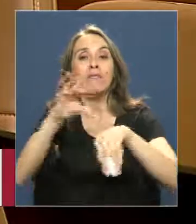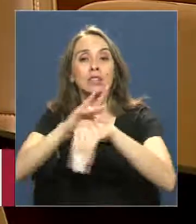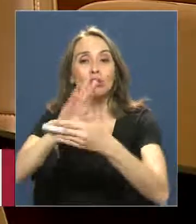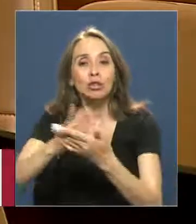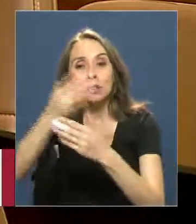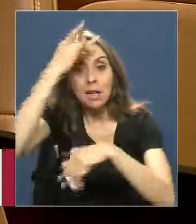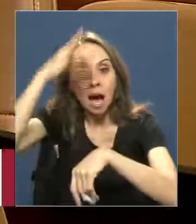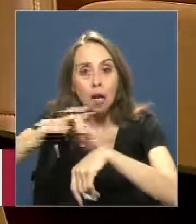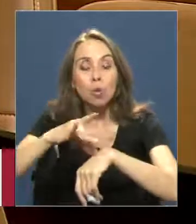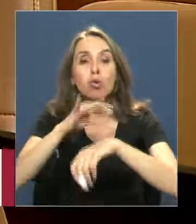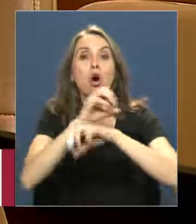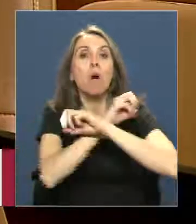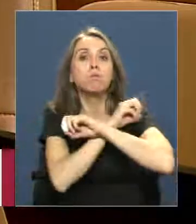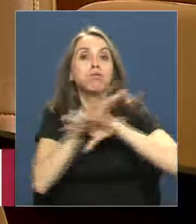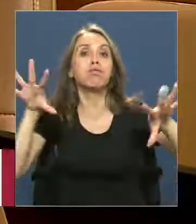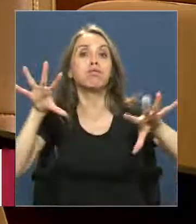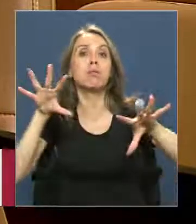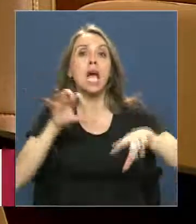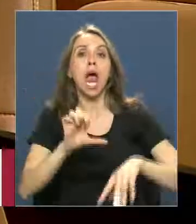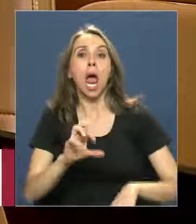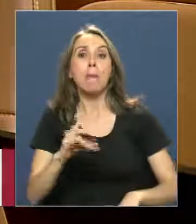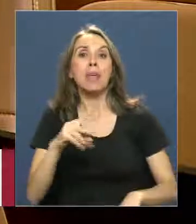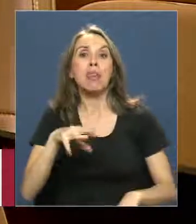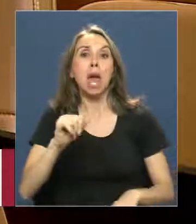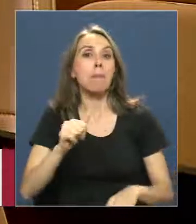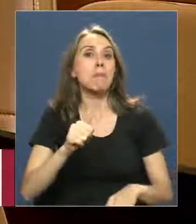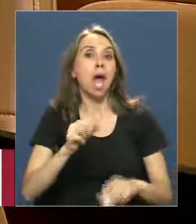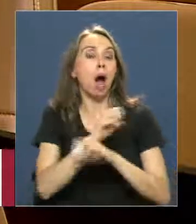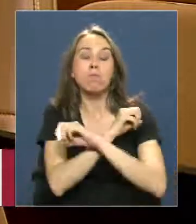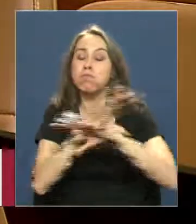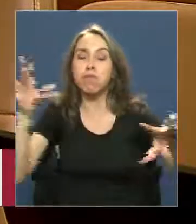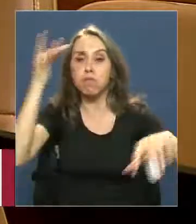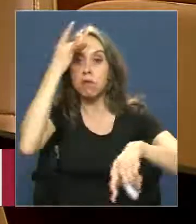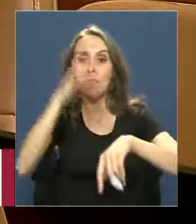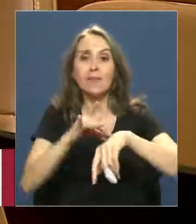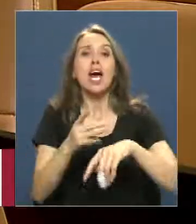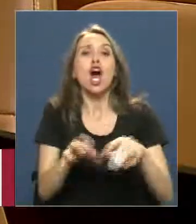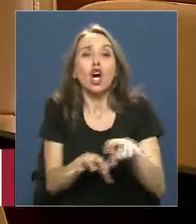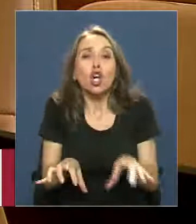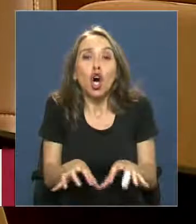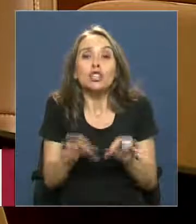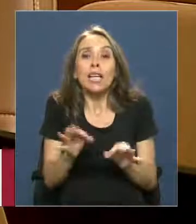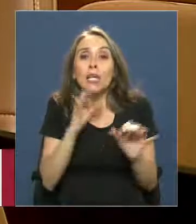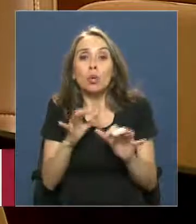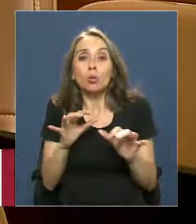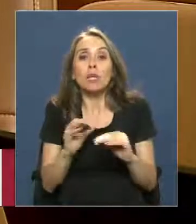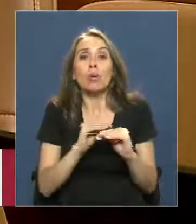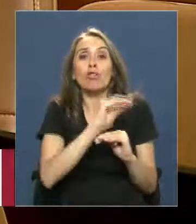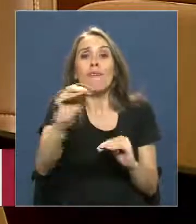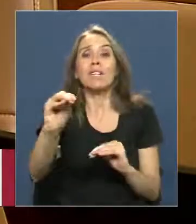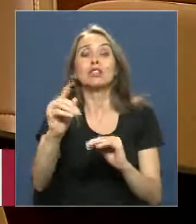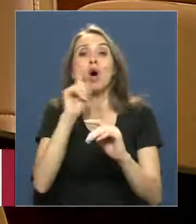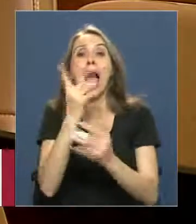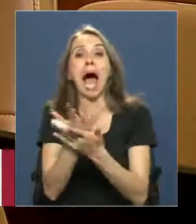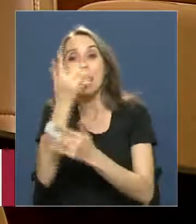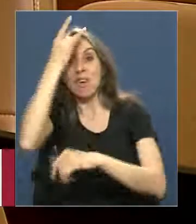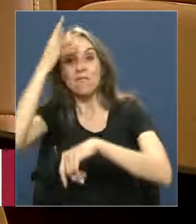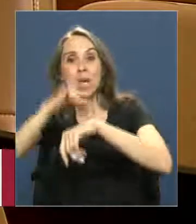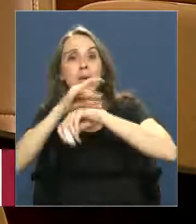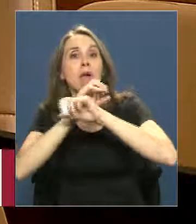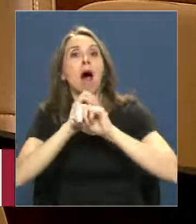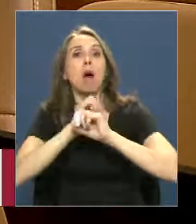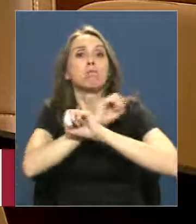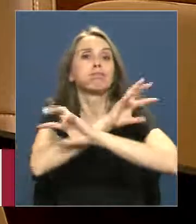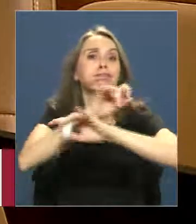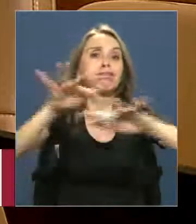y que tienen que ver justamente con los productos que se ocupan durante esa alerta sanitaria para ese objetivo. En nuestro